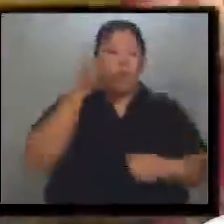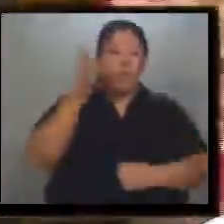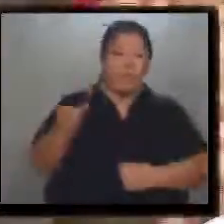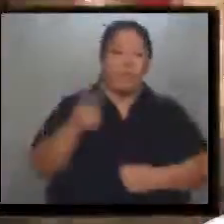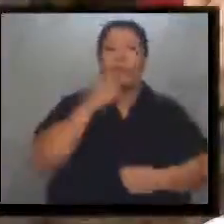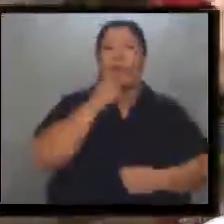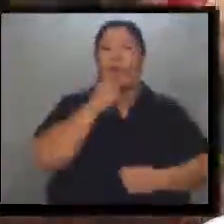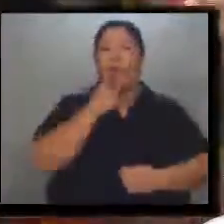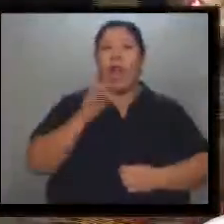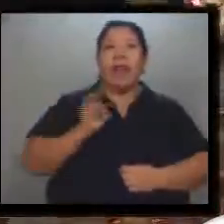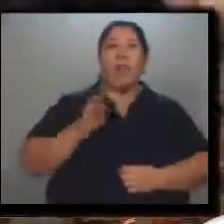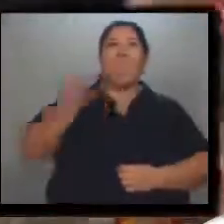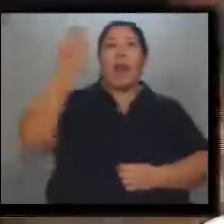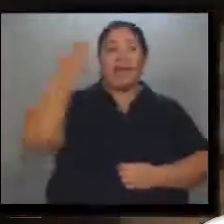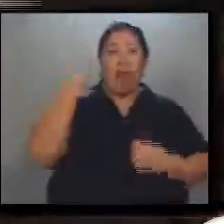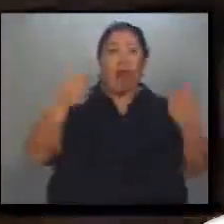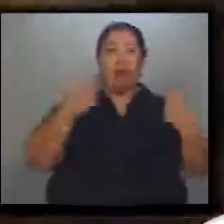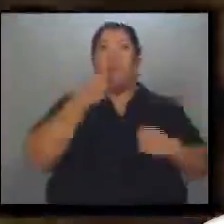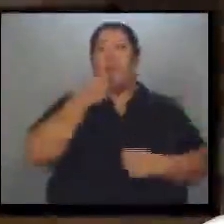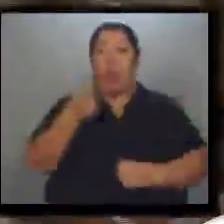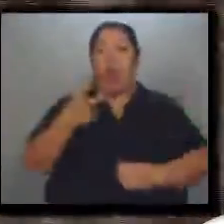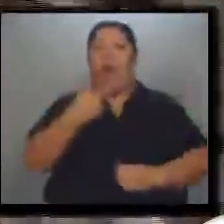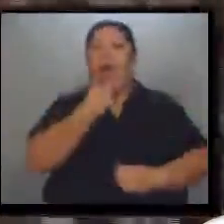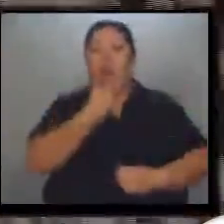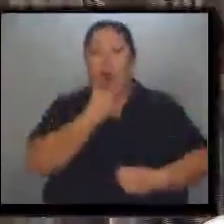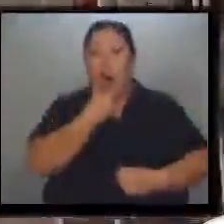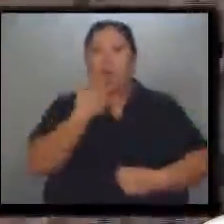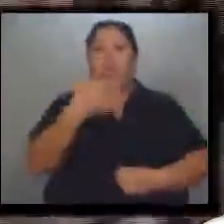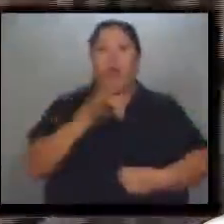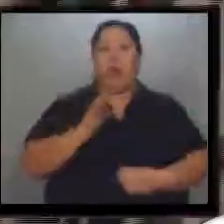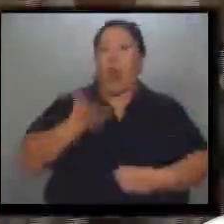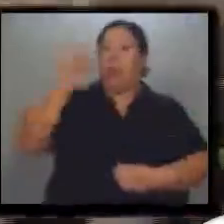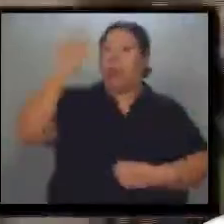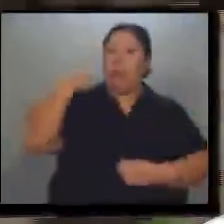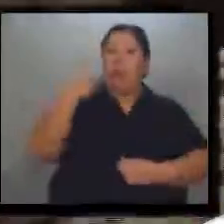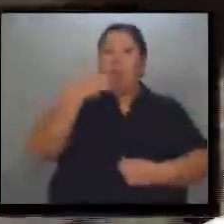gasto hormiga el año pasado que ahora. No era lo mismo un alfajor hace 5 años o un año atrás que ahora.